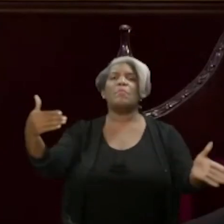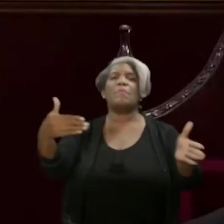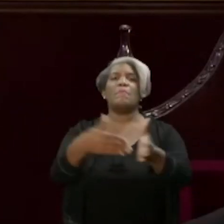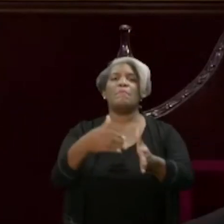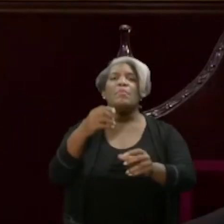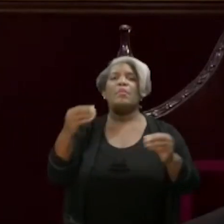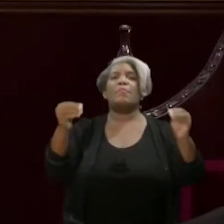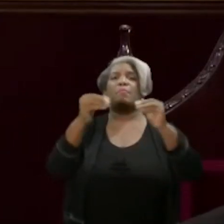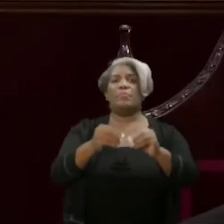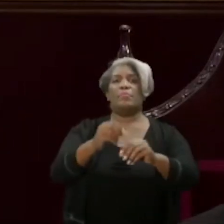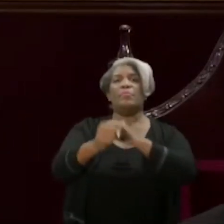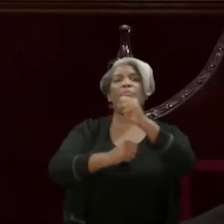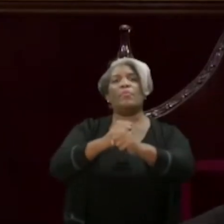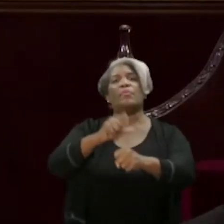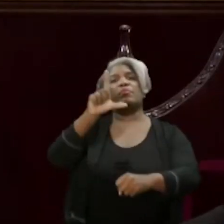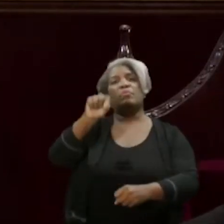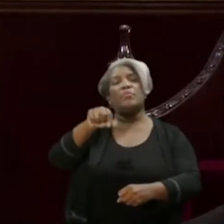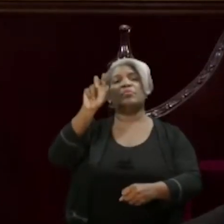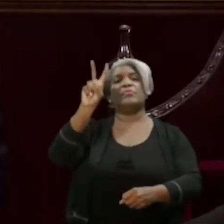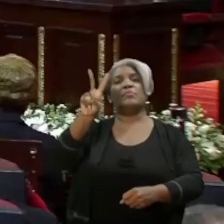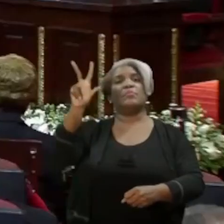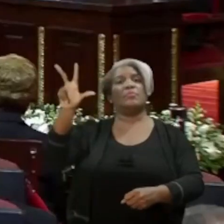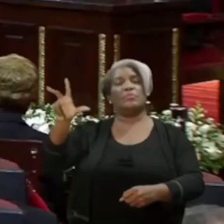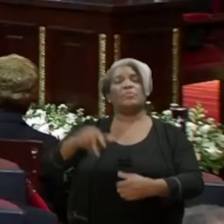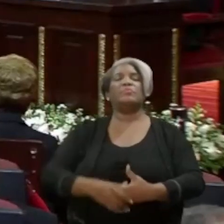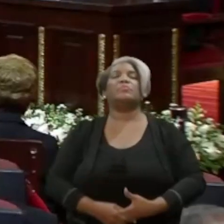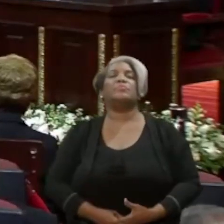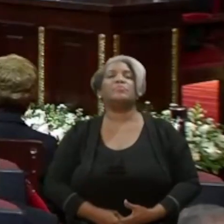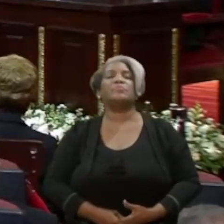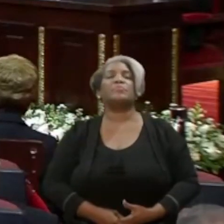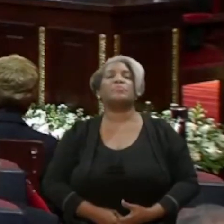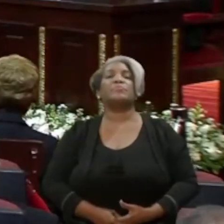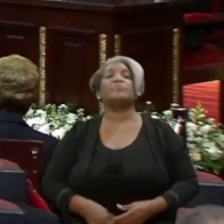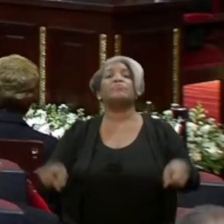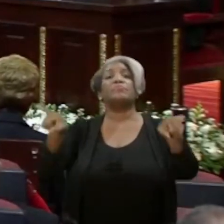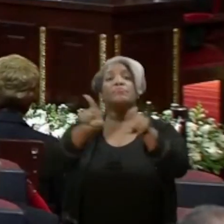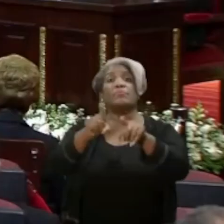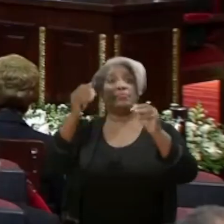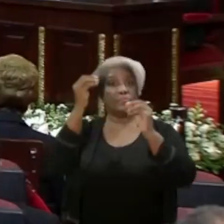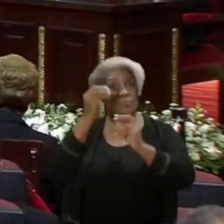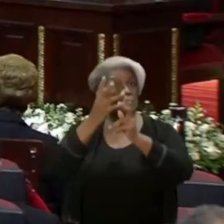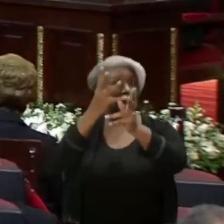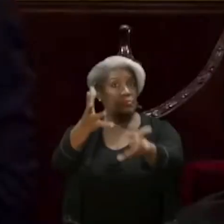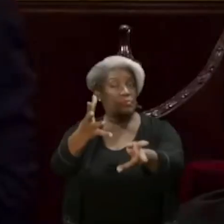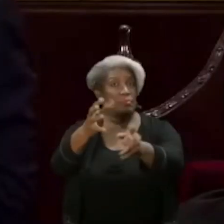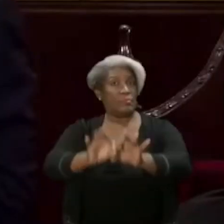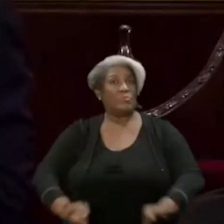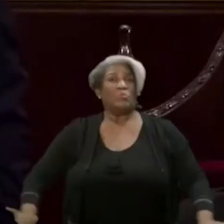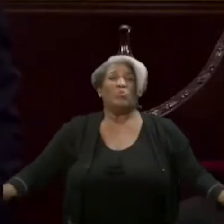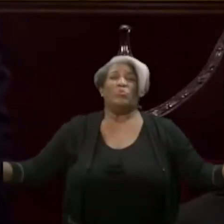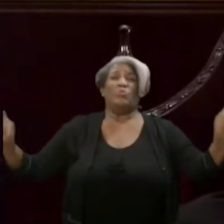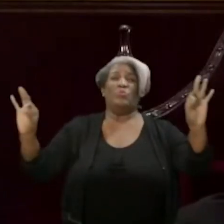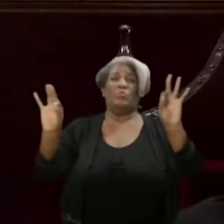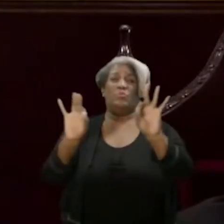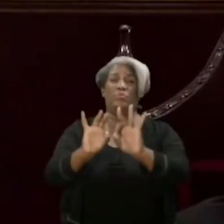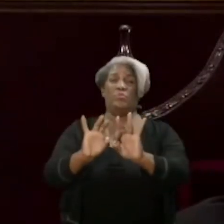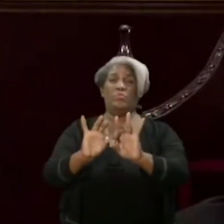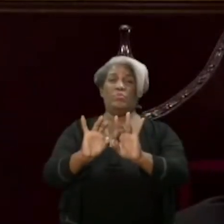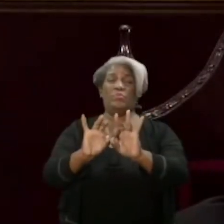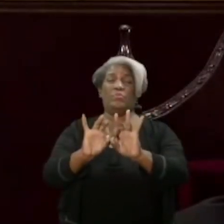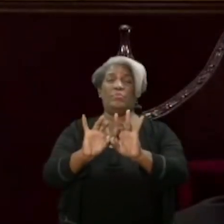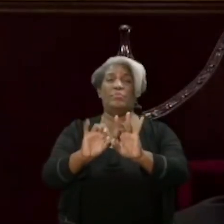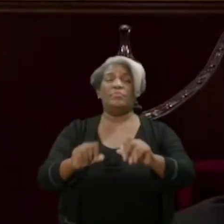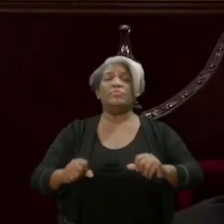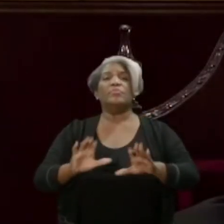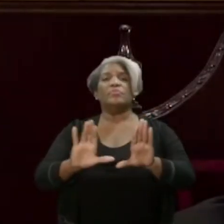2023. Al mismo tiempo, estamos declarando de alta prioridad la articulación del Sistema Nacional de